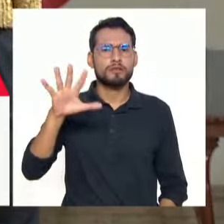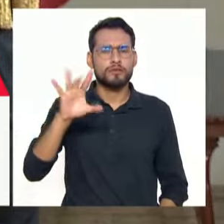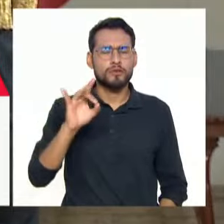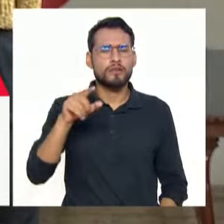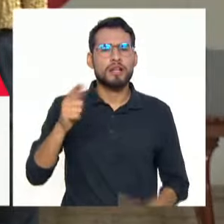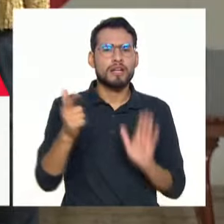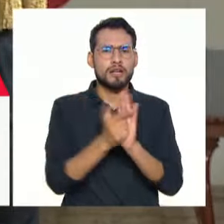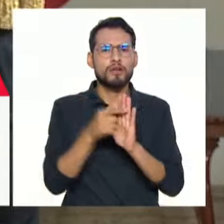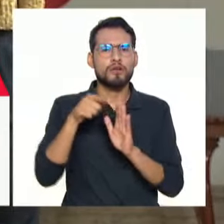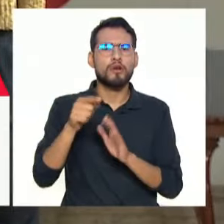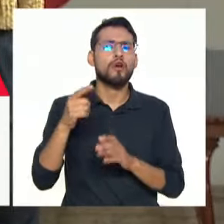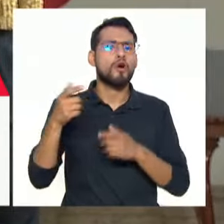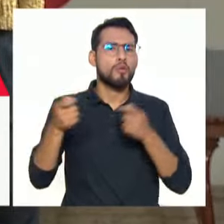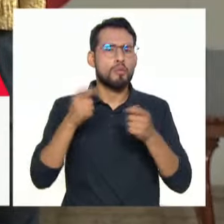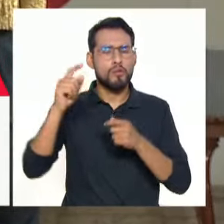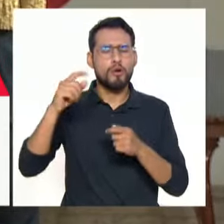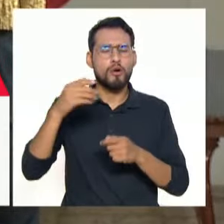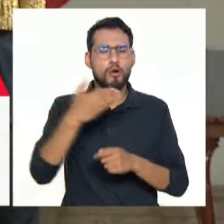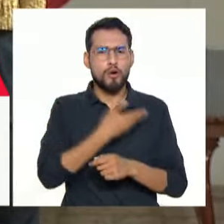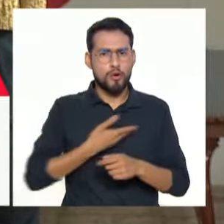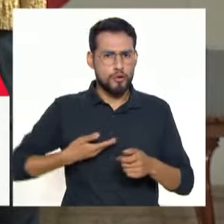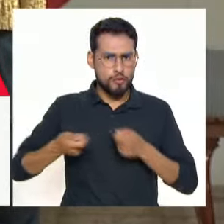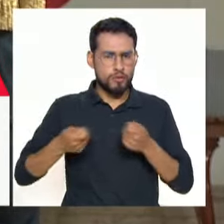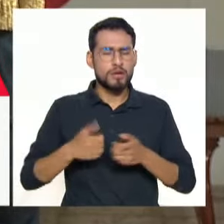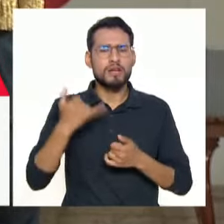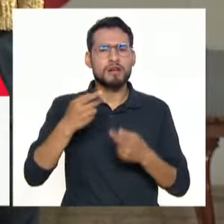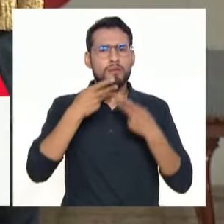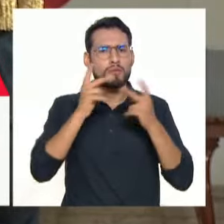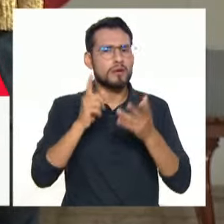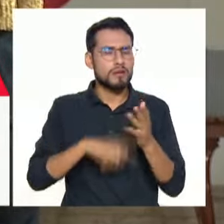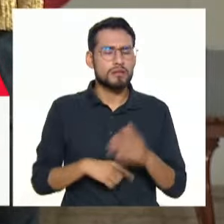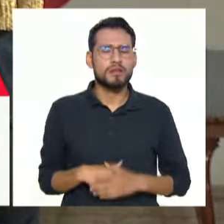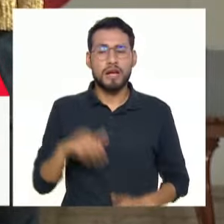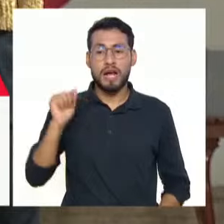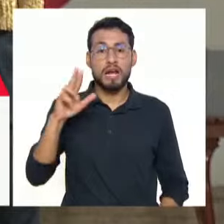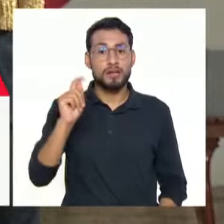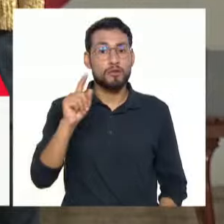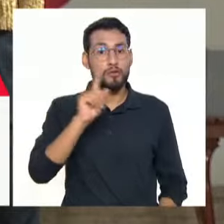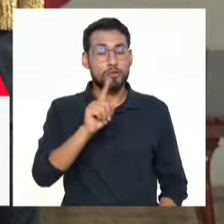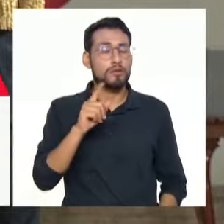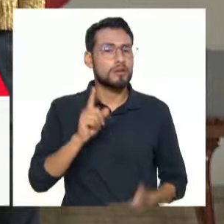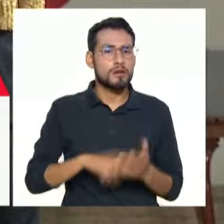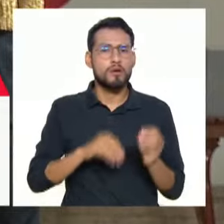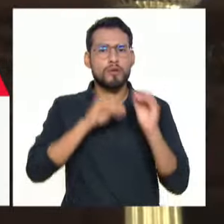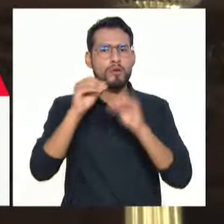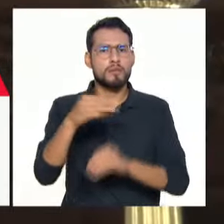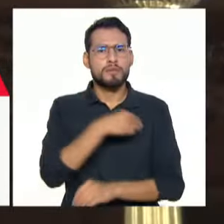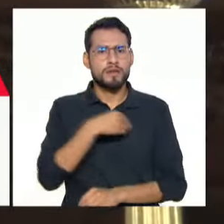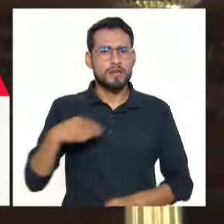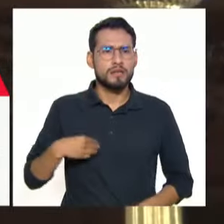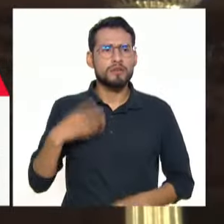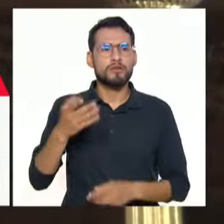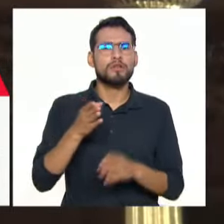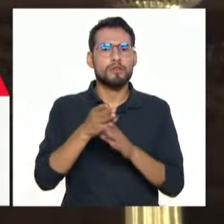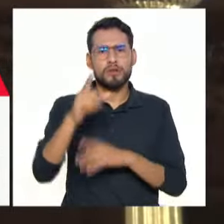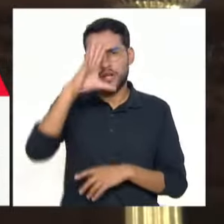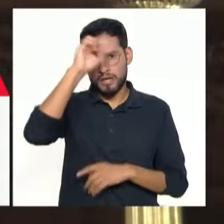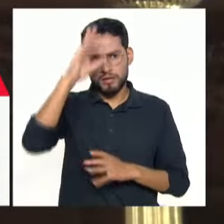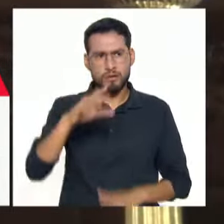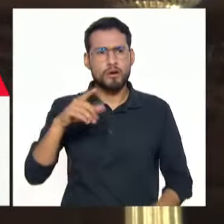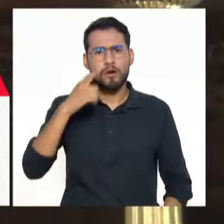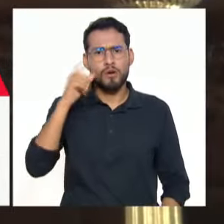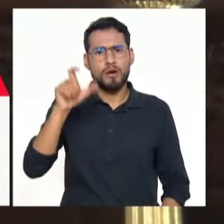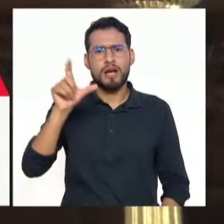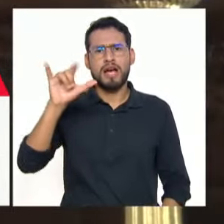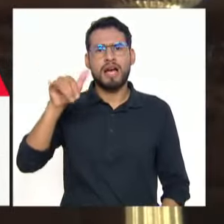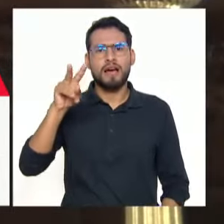Poder Ejecutivo, y, estando al acordado, se resuelve. Artículo 1. Nombrar ministro de Estado en el despacho de Relaciones Exteriores al